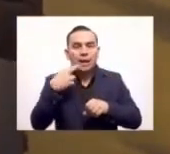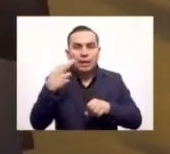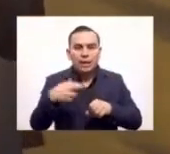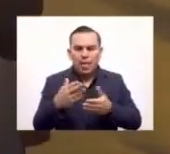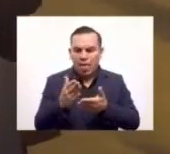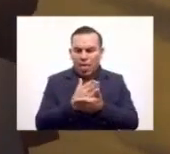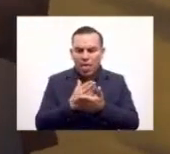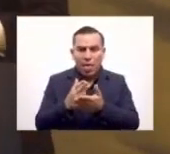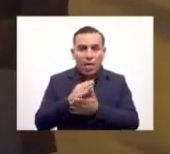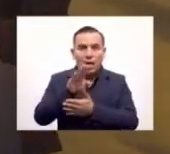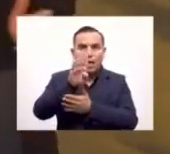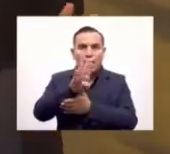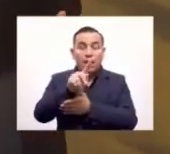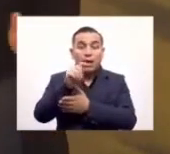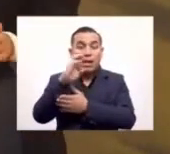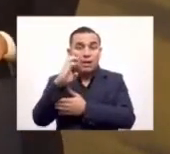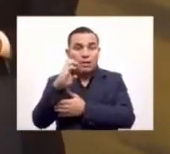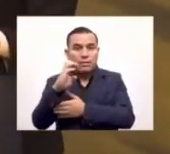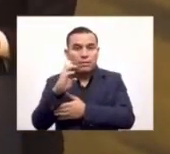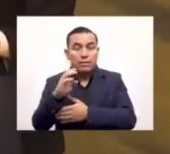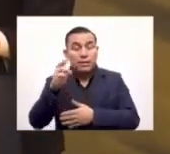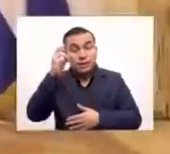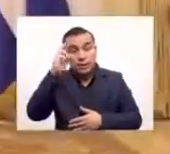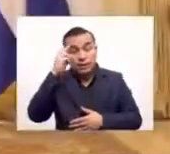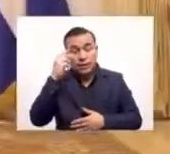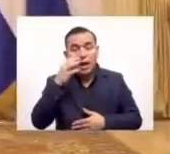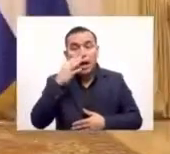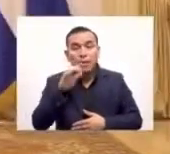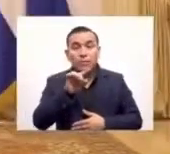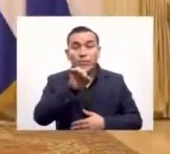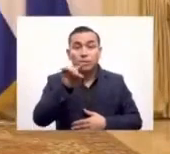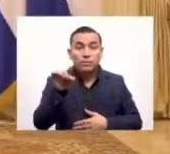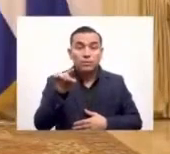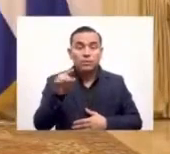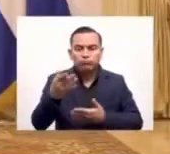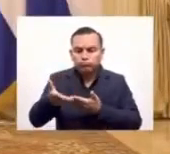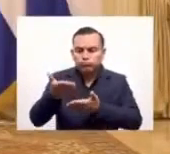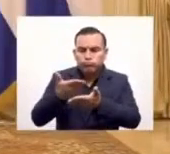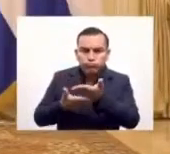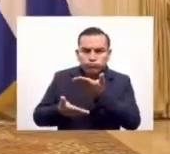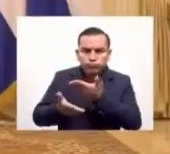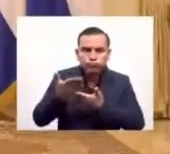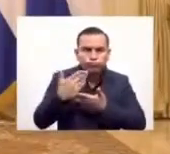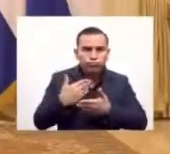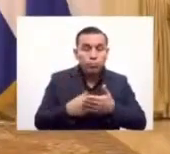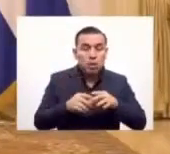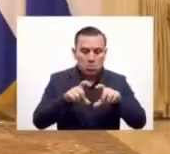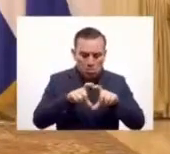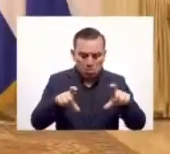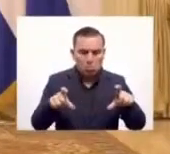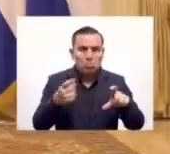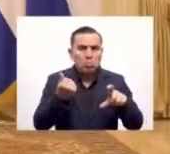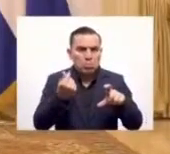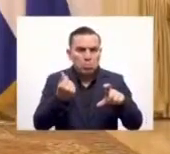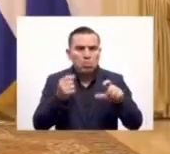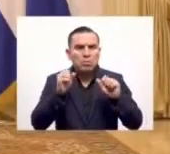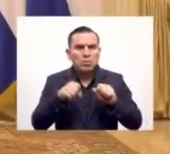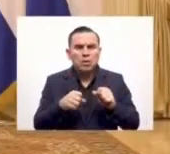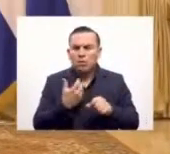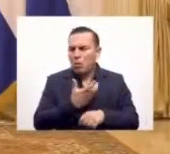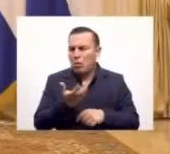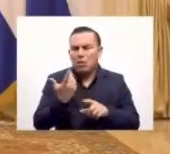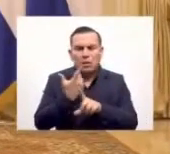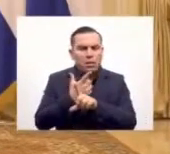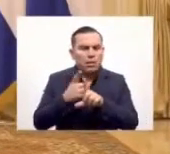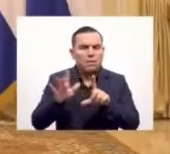muchos consultores les tocaron la puerta para preguntar qué puedo hacer con lo que está pasando allá, ¿no? ¿Qué puedo hacer con lo que está sucediendo